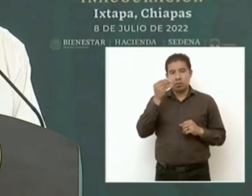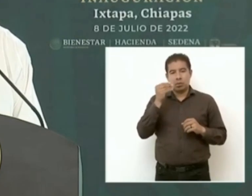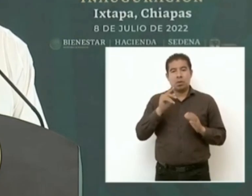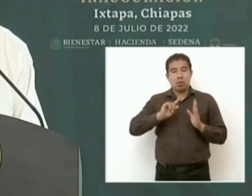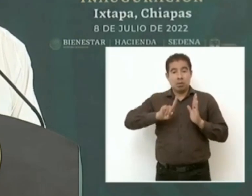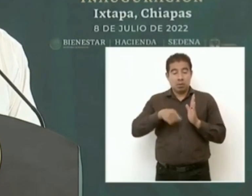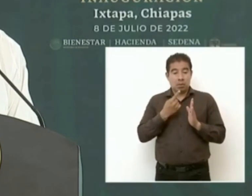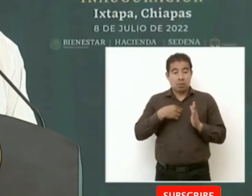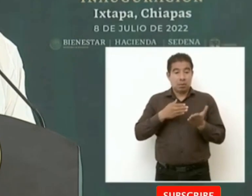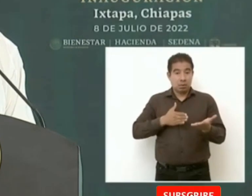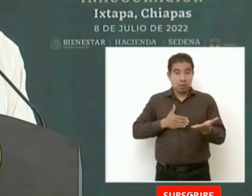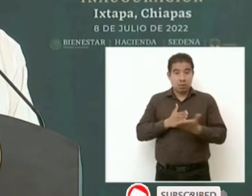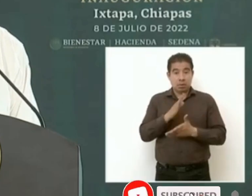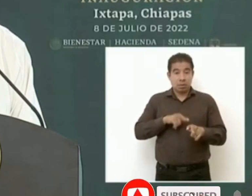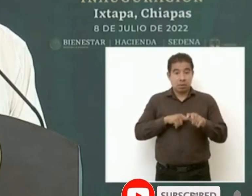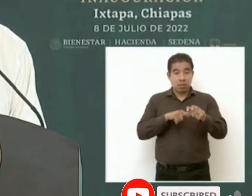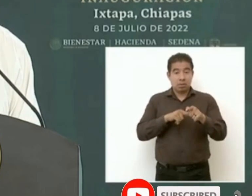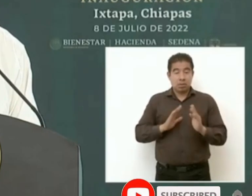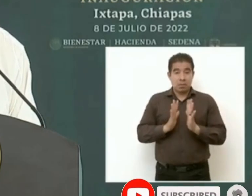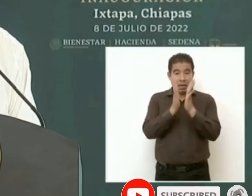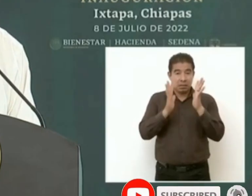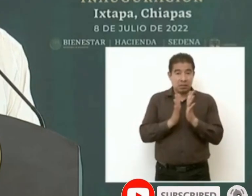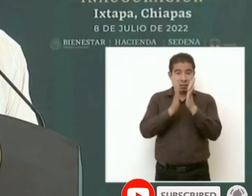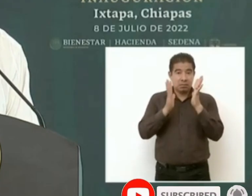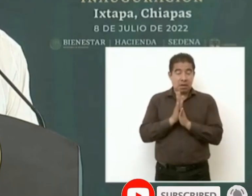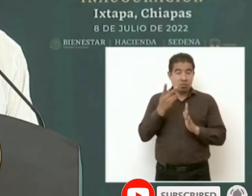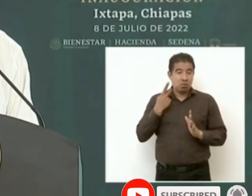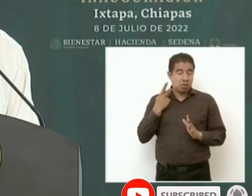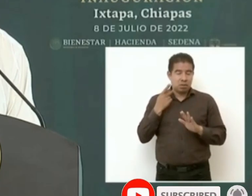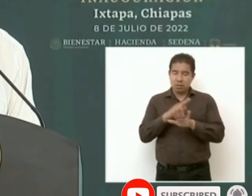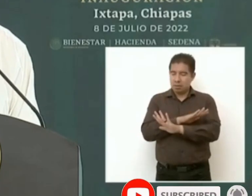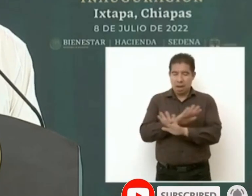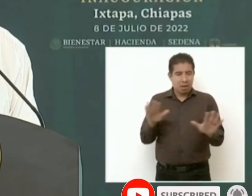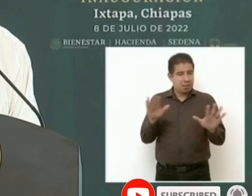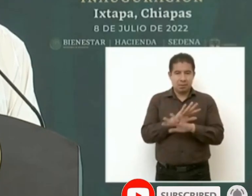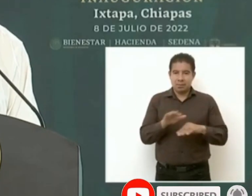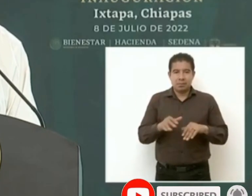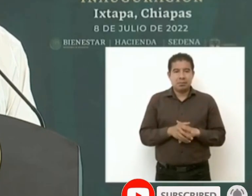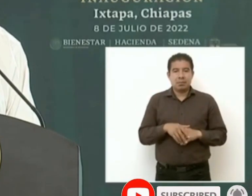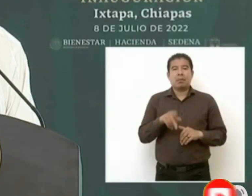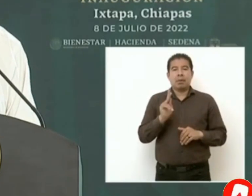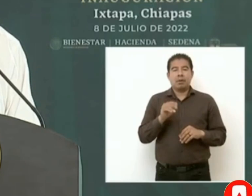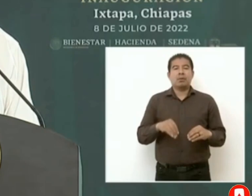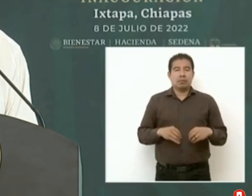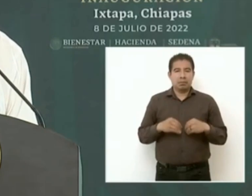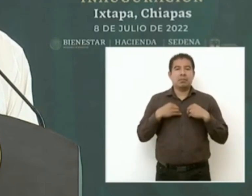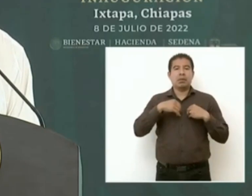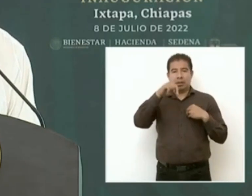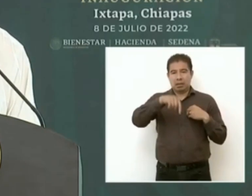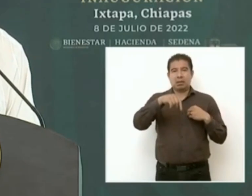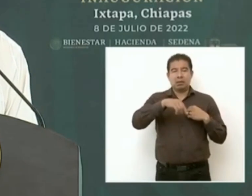meter en cuestiones políticas. pero voy a vivir en este